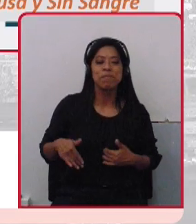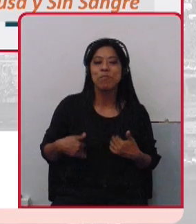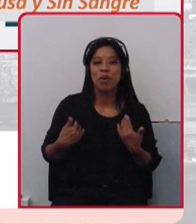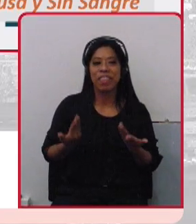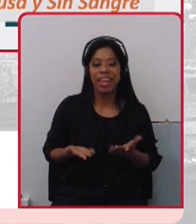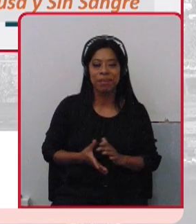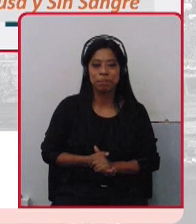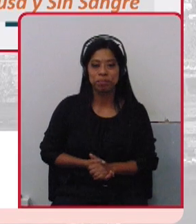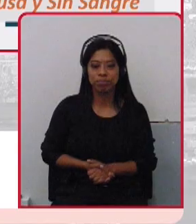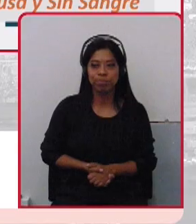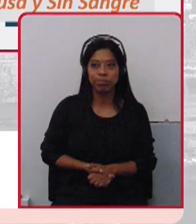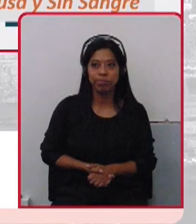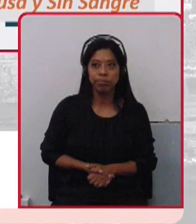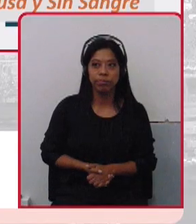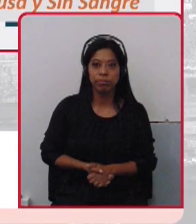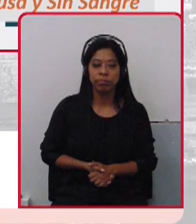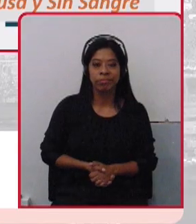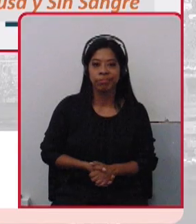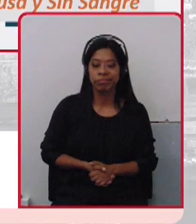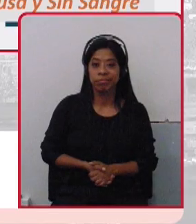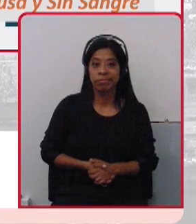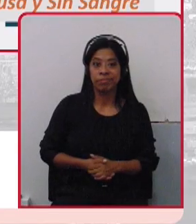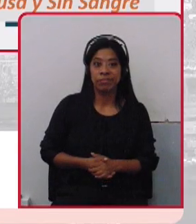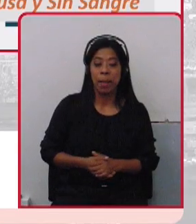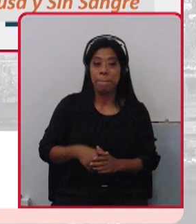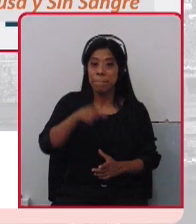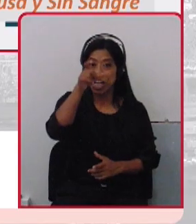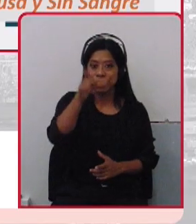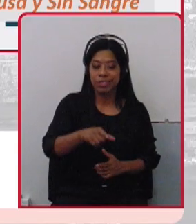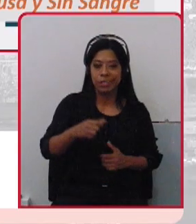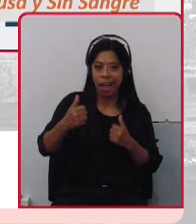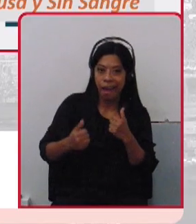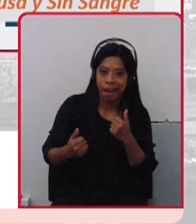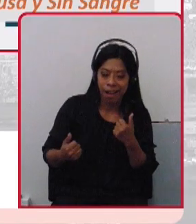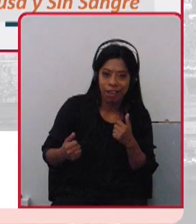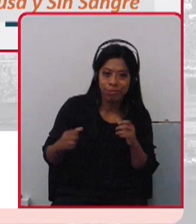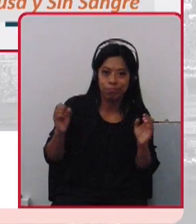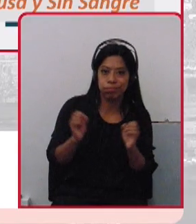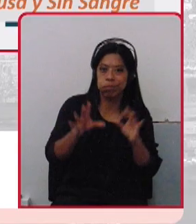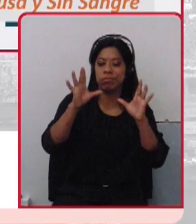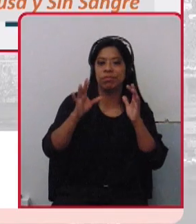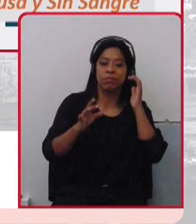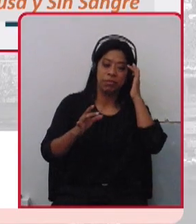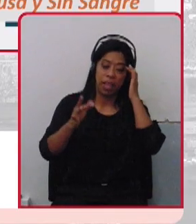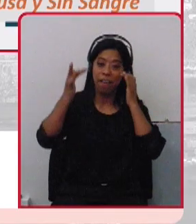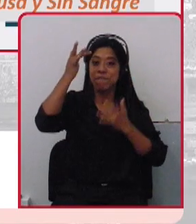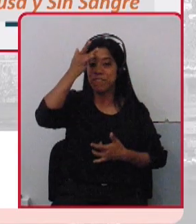poder evitar que una persona se lesione. Como lo comenté en un inicio,